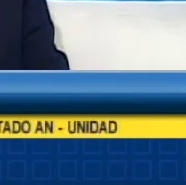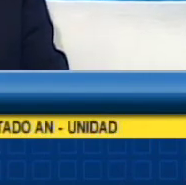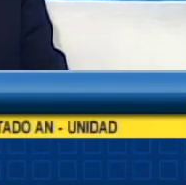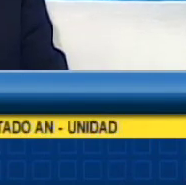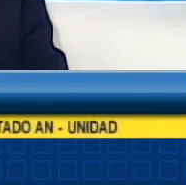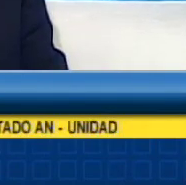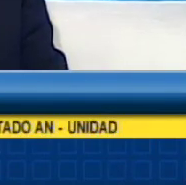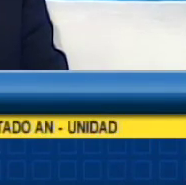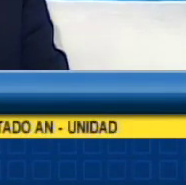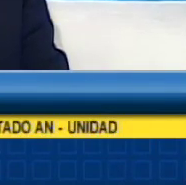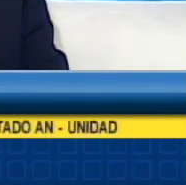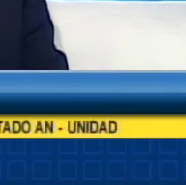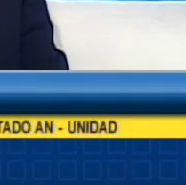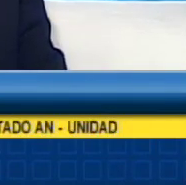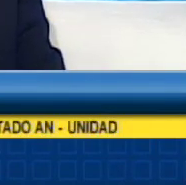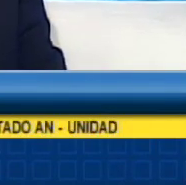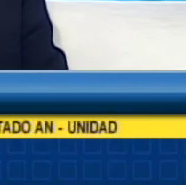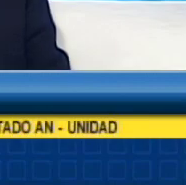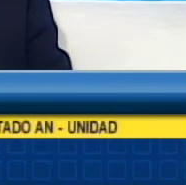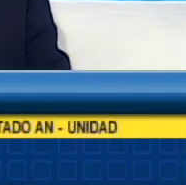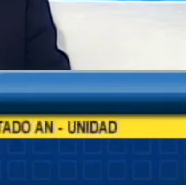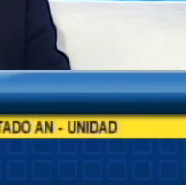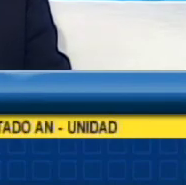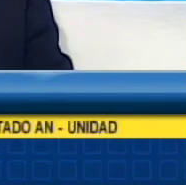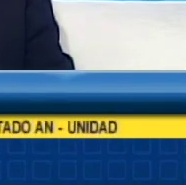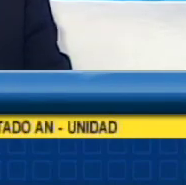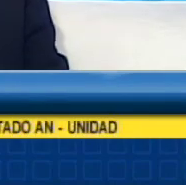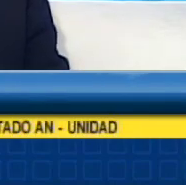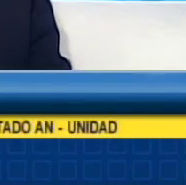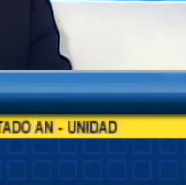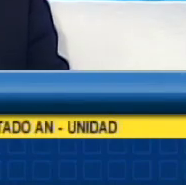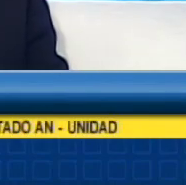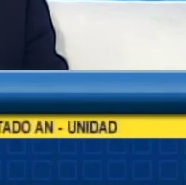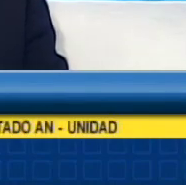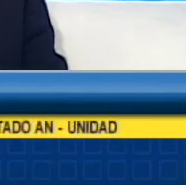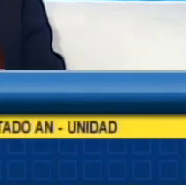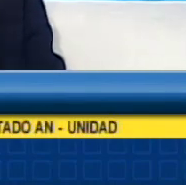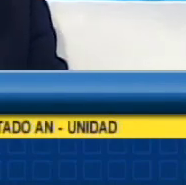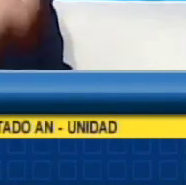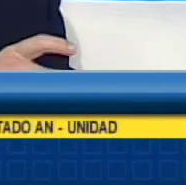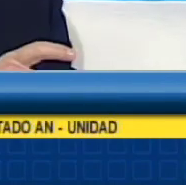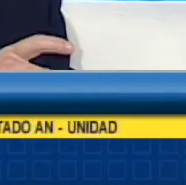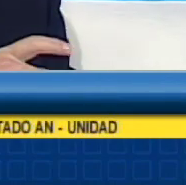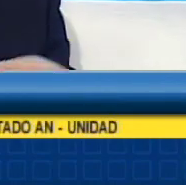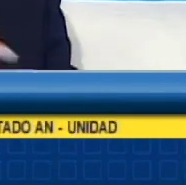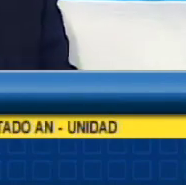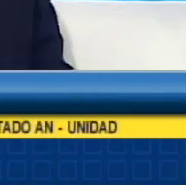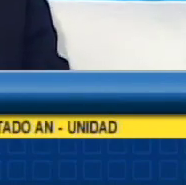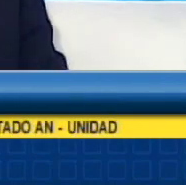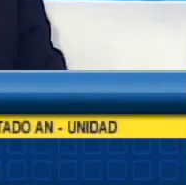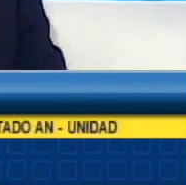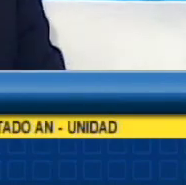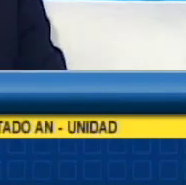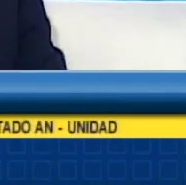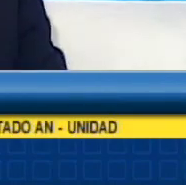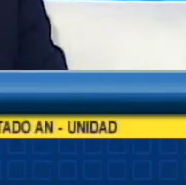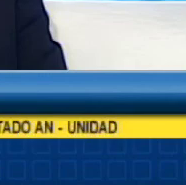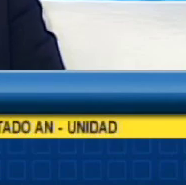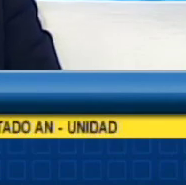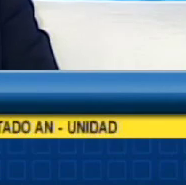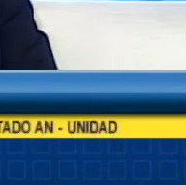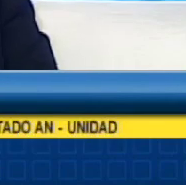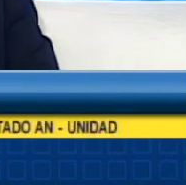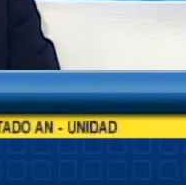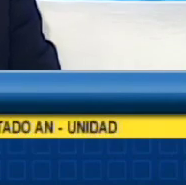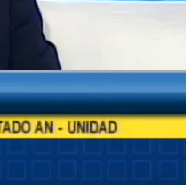dado Venezuela, entre sus productos más importantes de exportación, era el petróleo y las telenovelas.